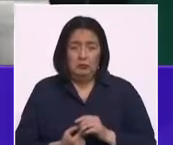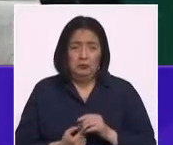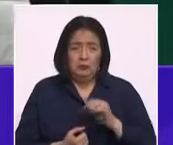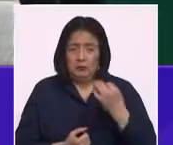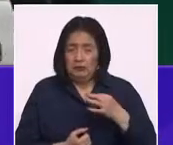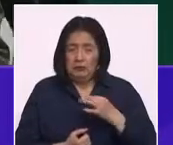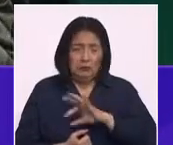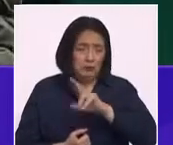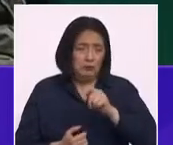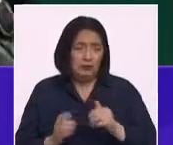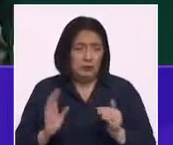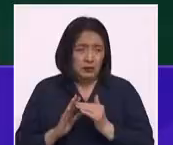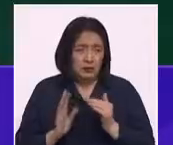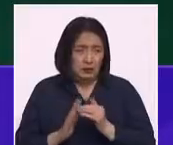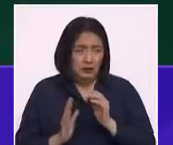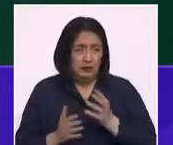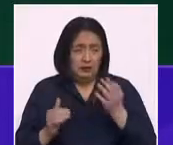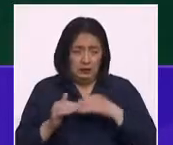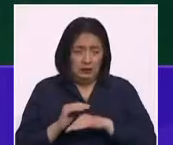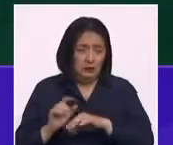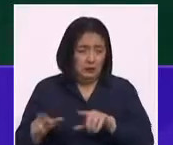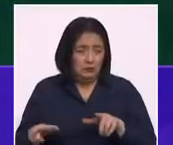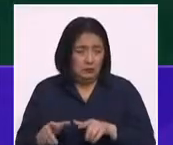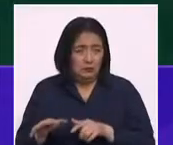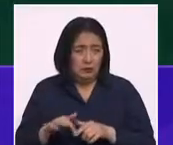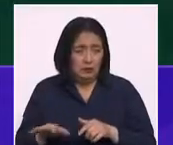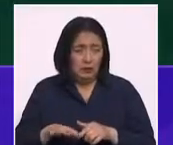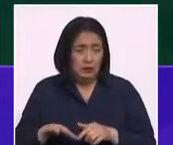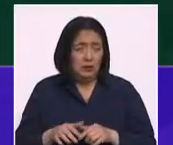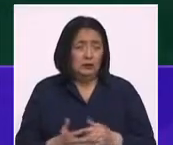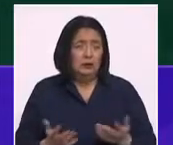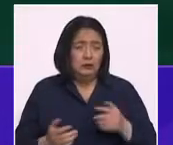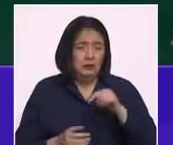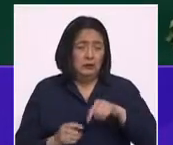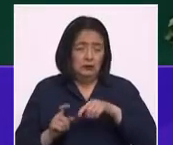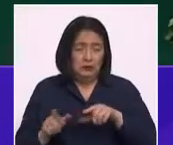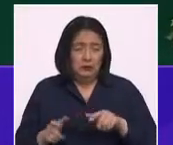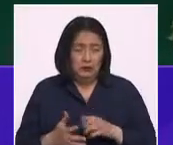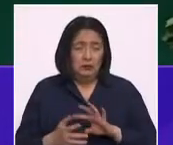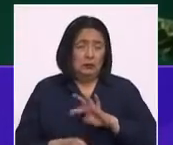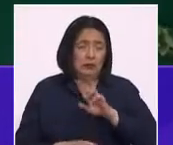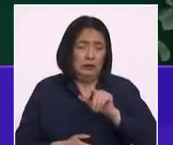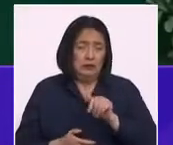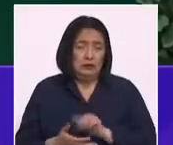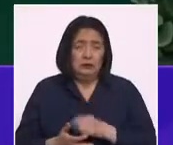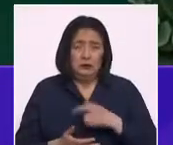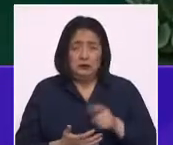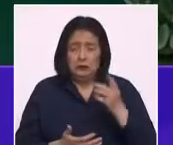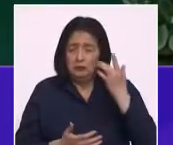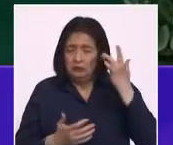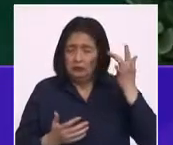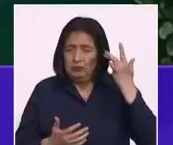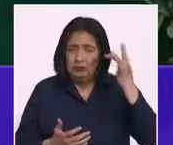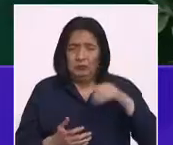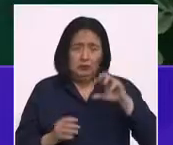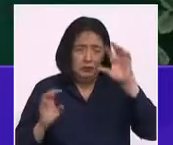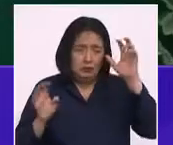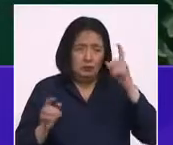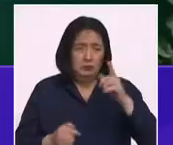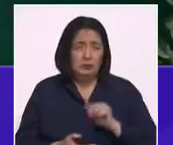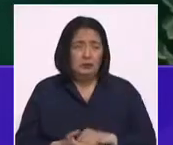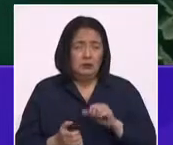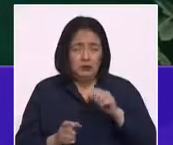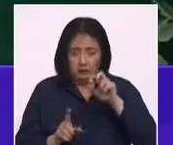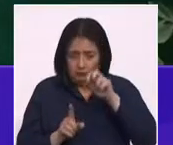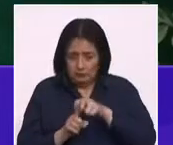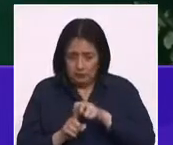fundos. Es ahí cuando esta banda se encontraba delinquiendo en uno de los fundos de este distrito y a través de las alarmas y las cámaras de seguridad que se activaron, se